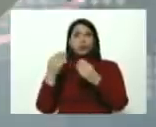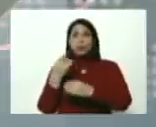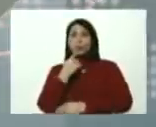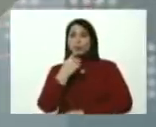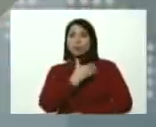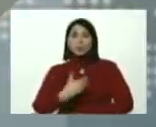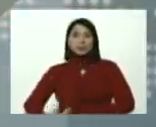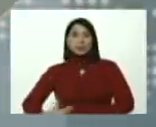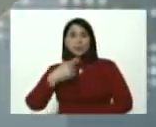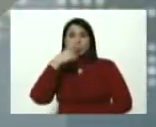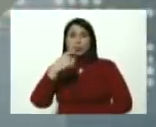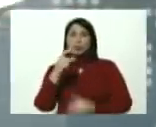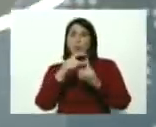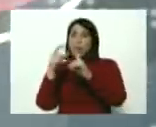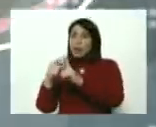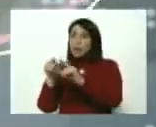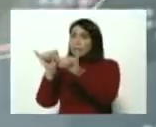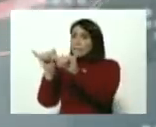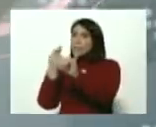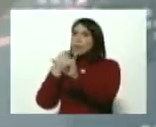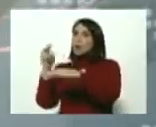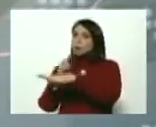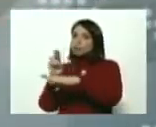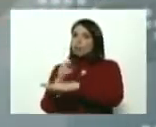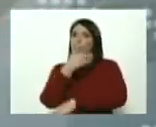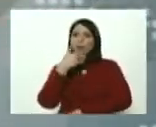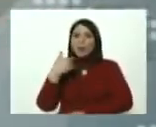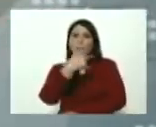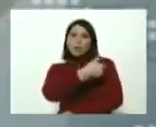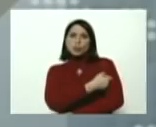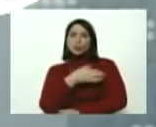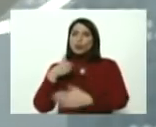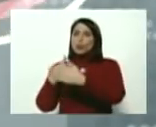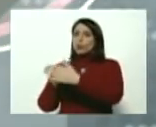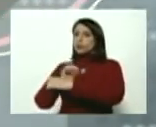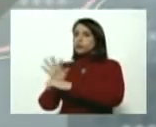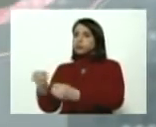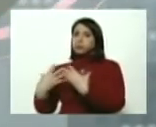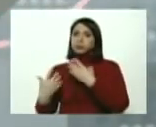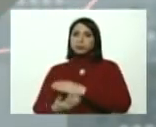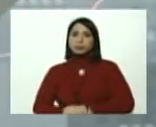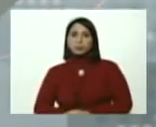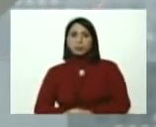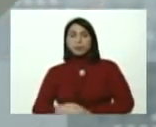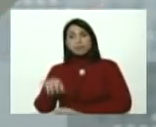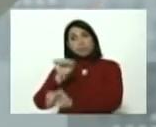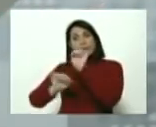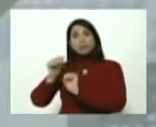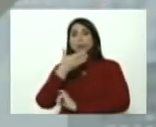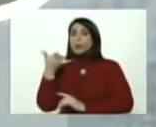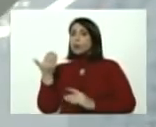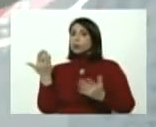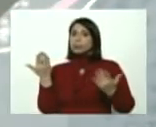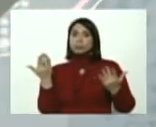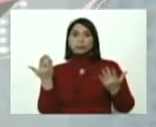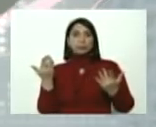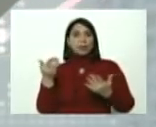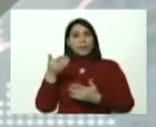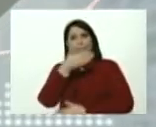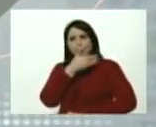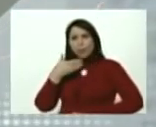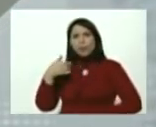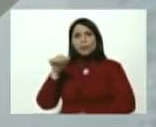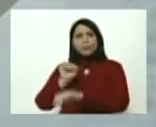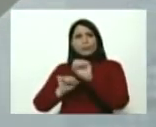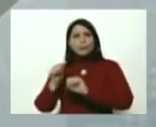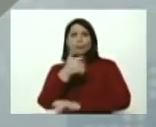Maduro, usó sus palabras, la mejor vacuna contra el COVID-19 es la prevención. La mejor vacuna es